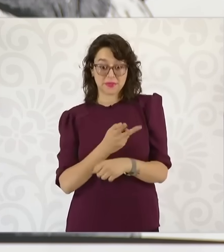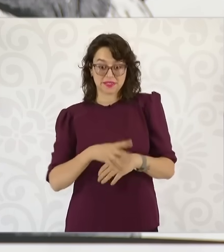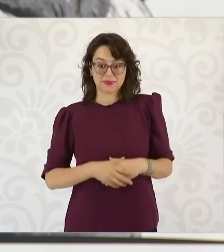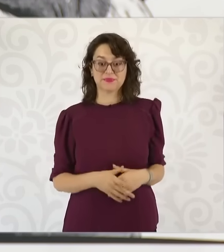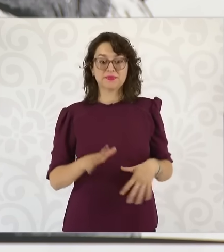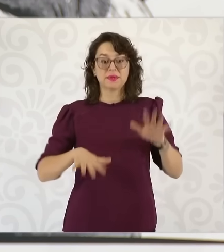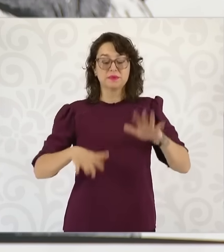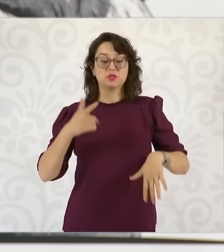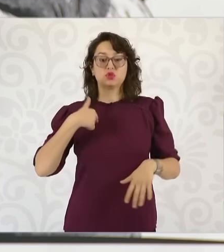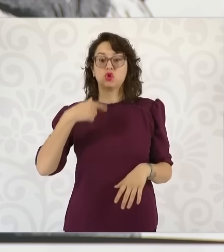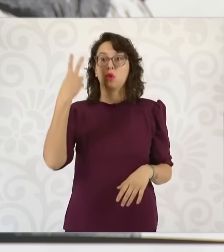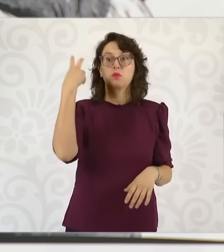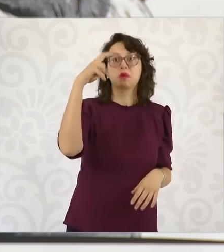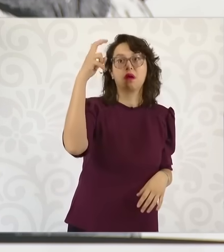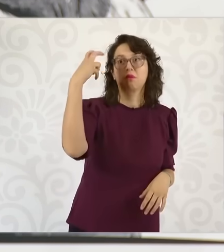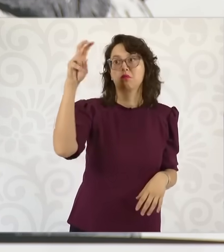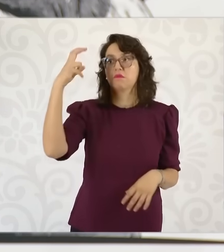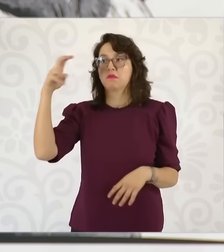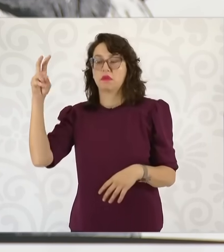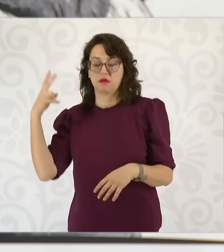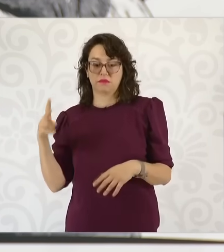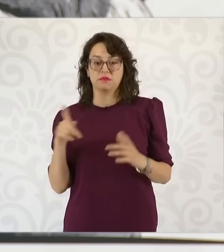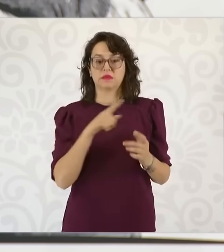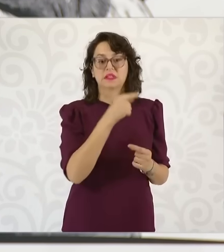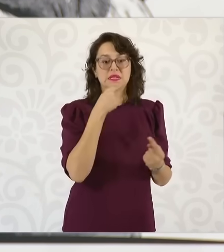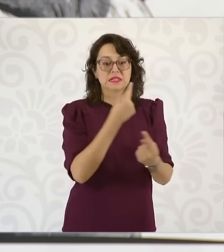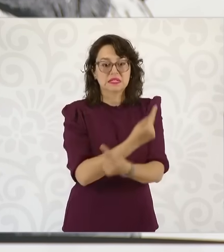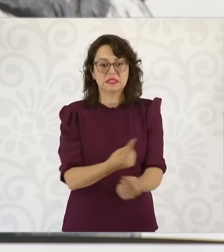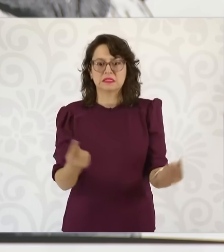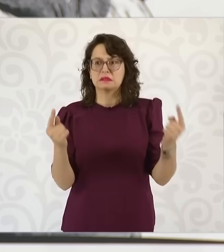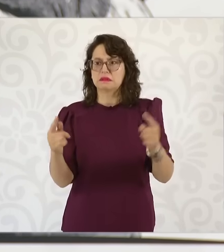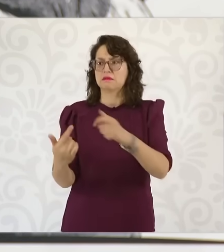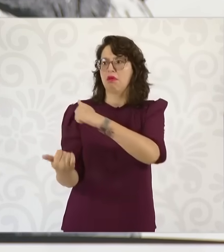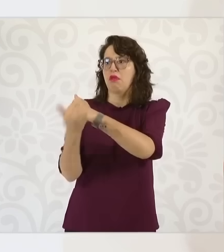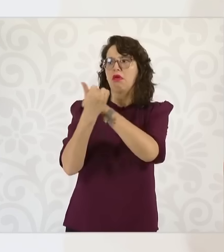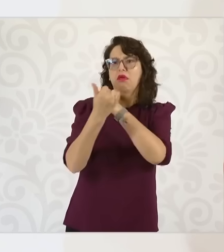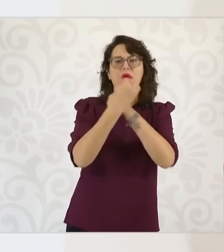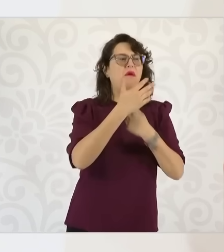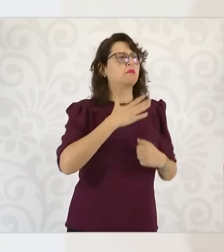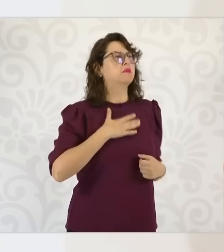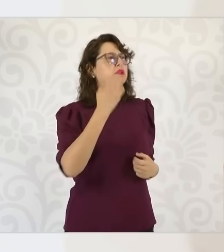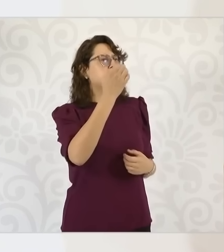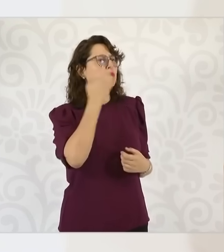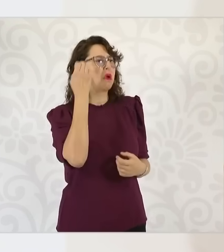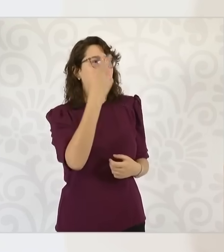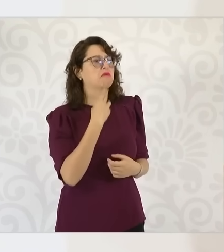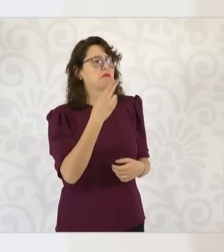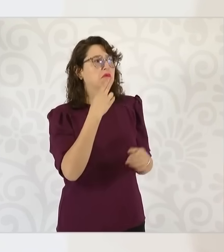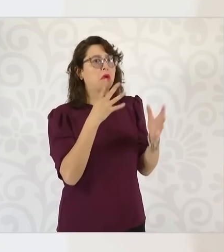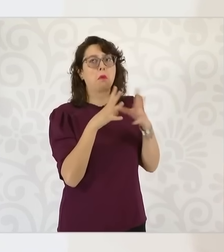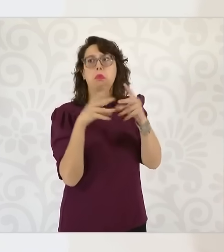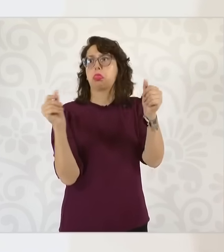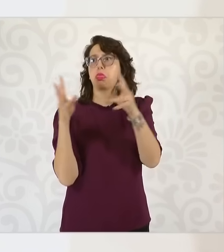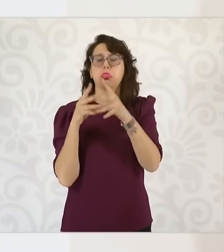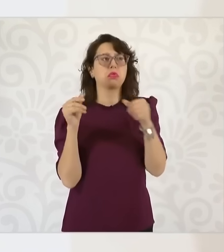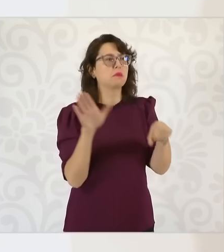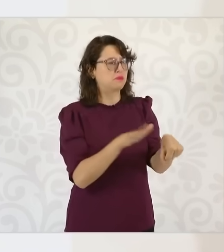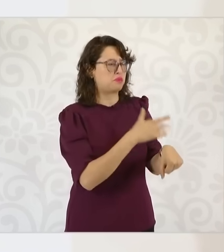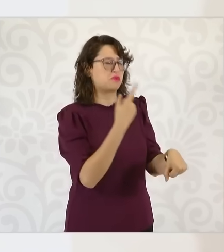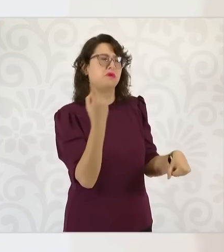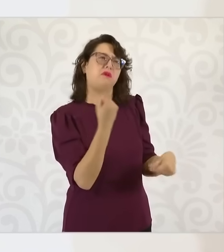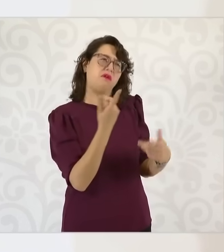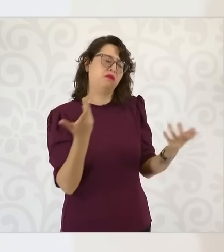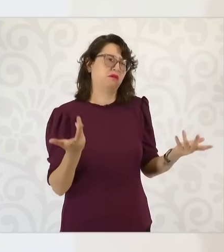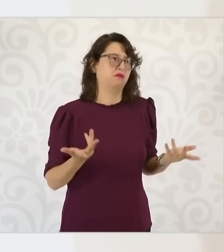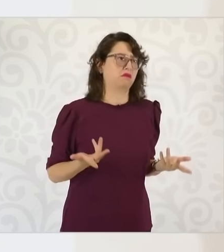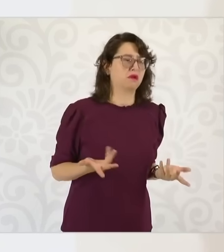dicen, ¿por qué se fueron los dulces de las escuelas? Y entonces vamos a iniciar ya se inició